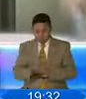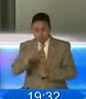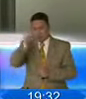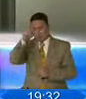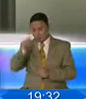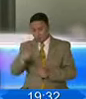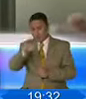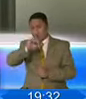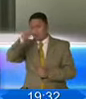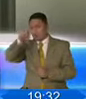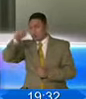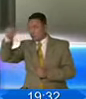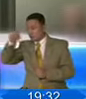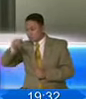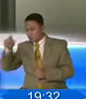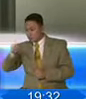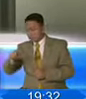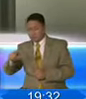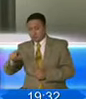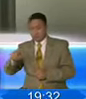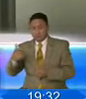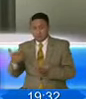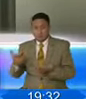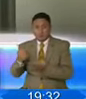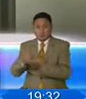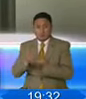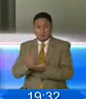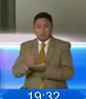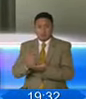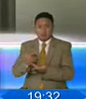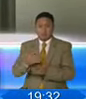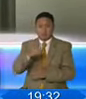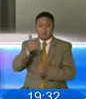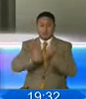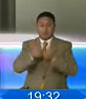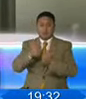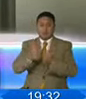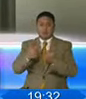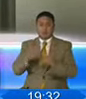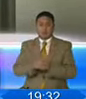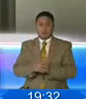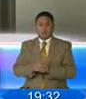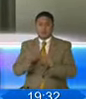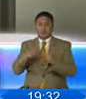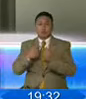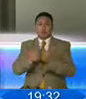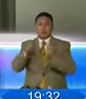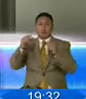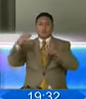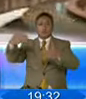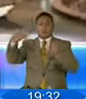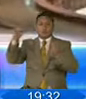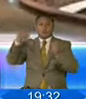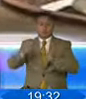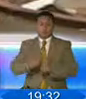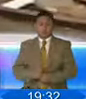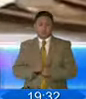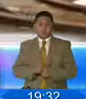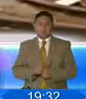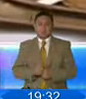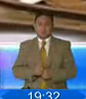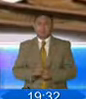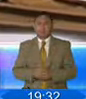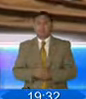hacerla únicamente por plancha, porque eso beneficia tanto a los candidatos como fundamentalmente a que los partidos se puedan consolidar. Es así que las